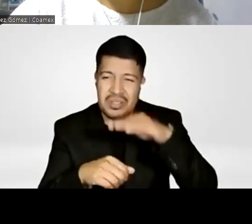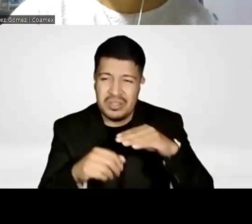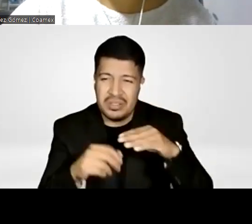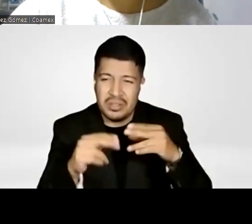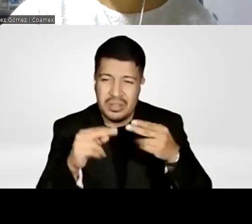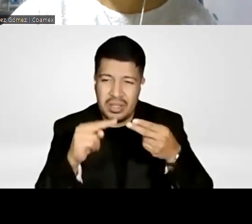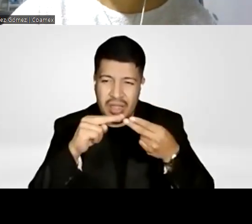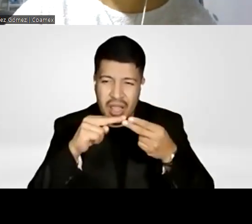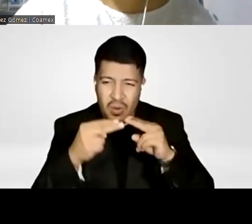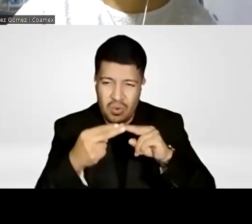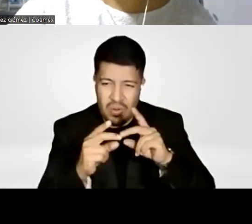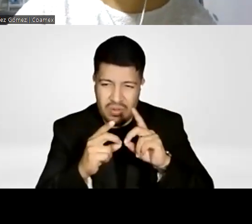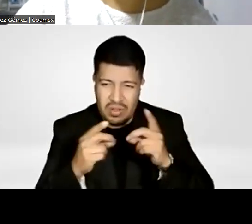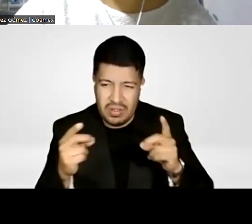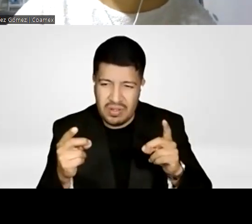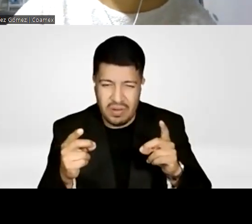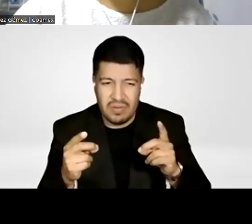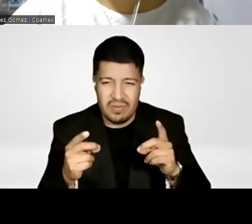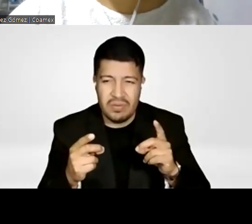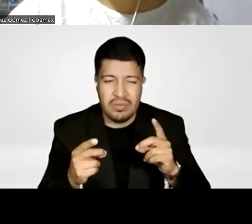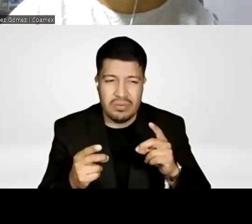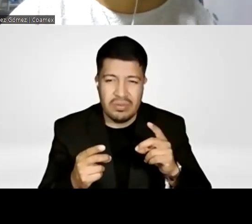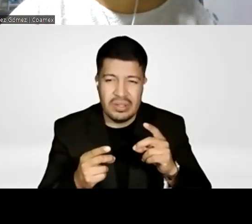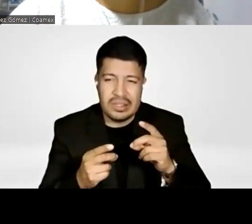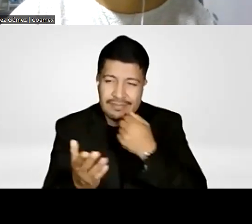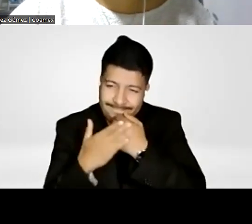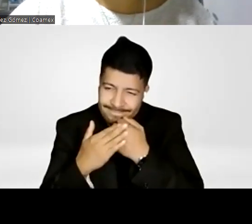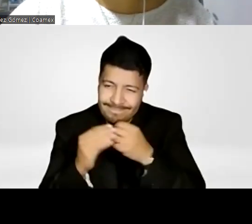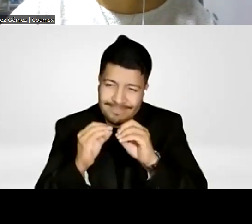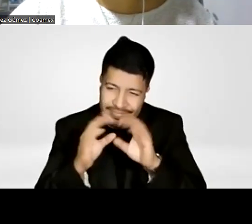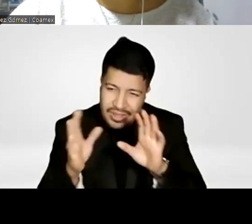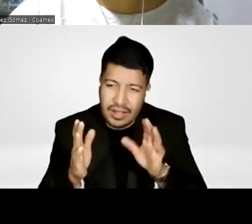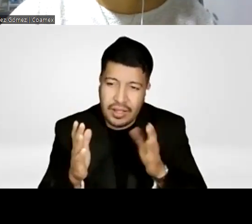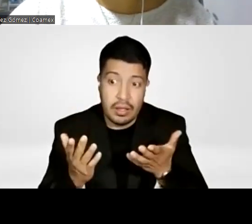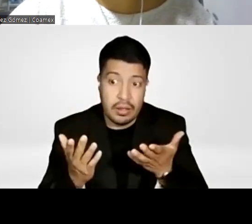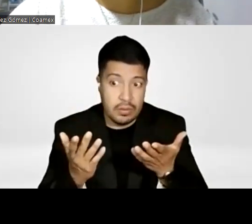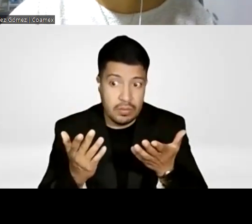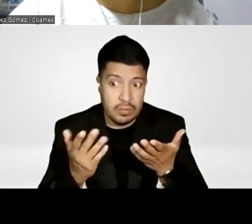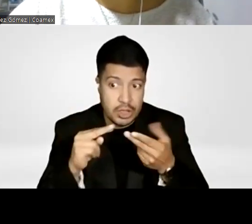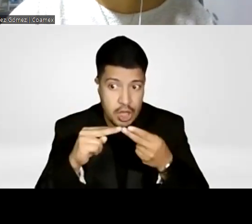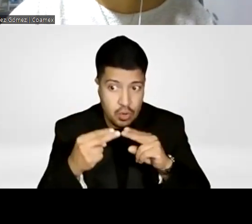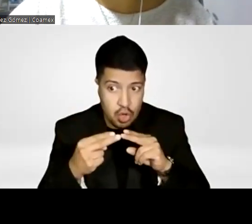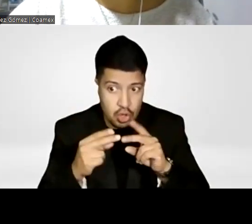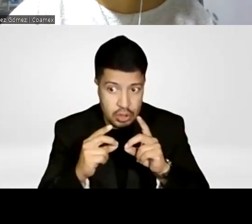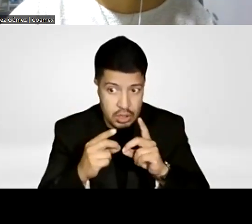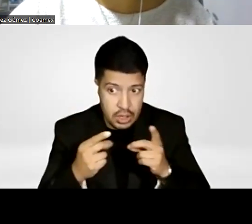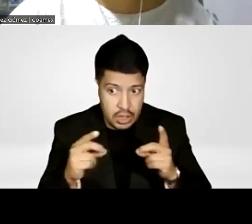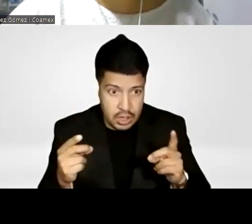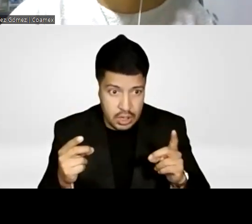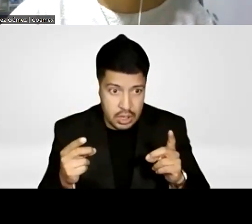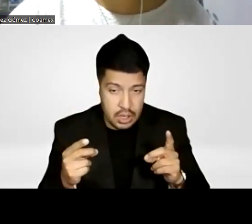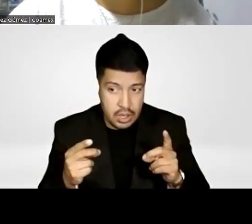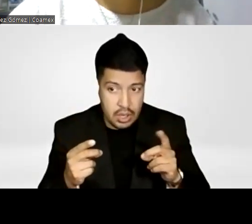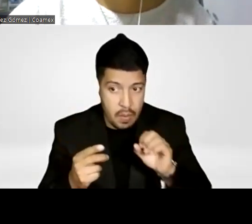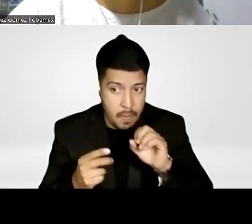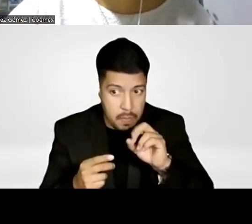referente habría que nos aclarara si es un trastorno del neurodesarrollo tipo trastorno por déficit de